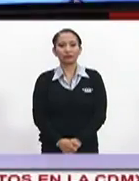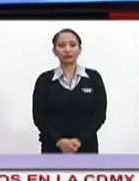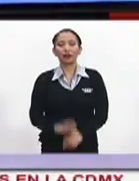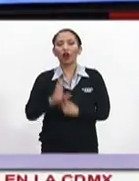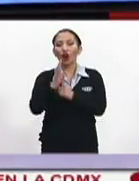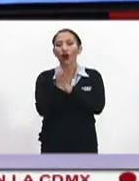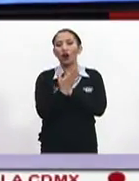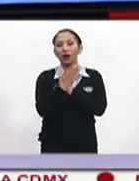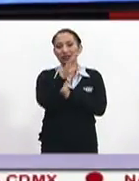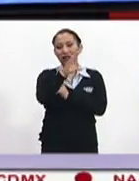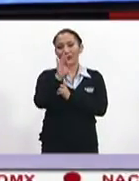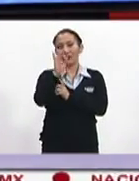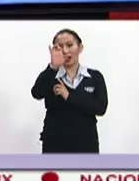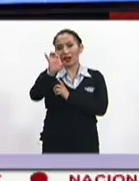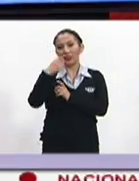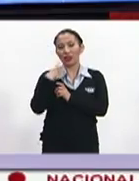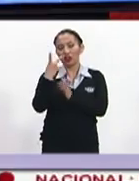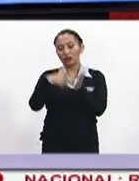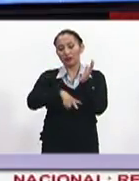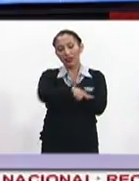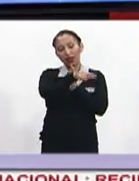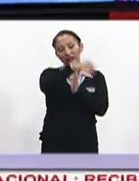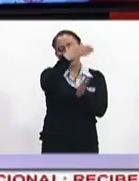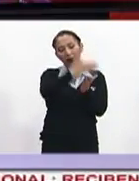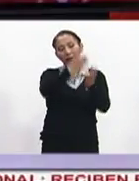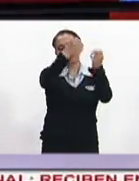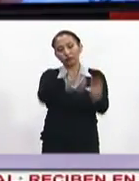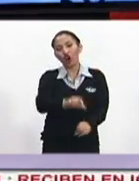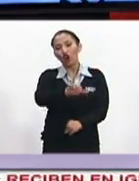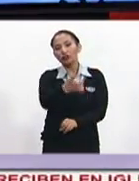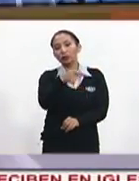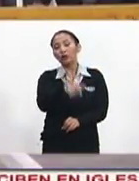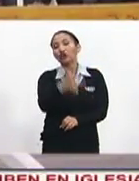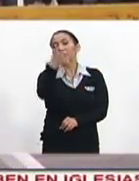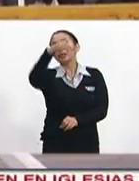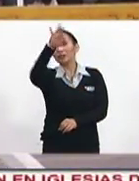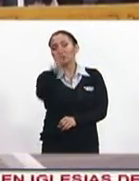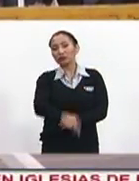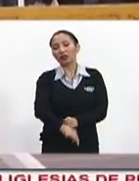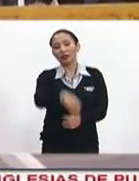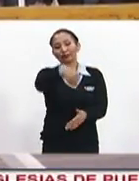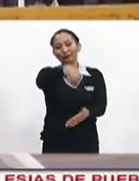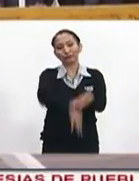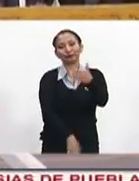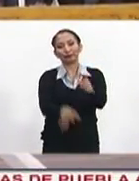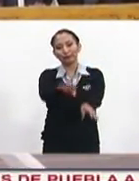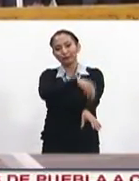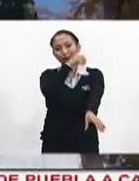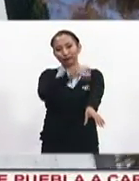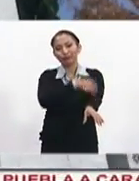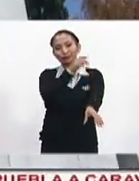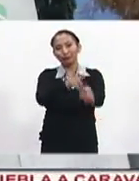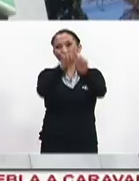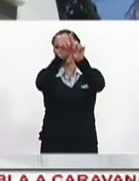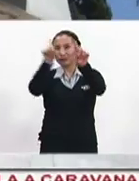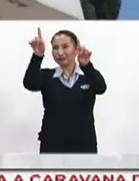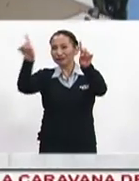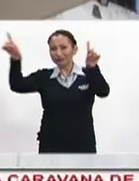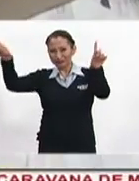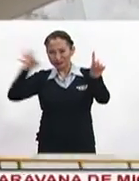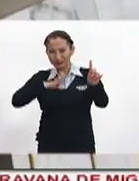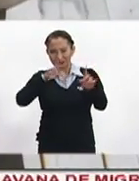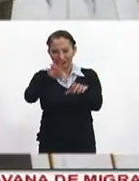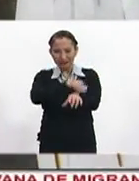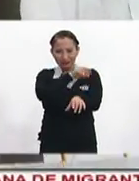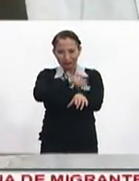La Comisión Federal de Electricidad cerró 2017 con la pérdida de 11.7% de la energía que transita por sus redes. Esto